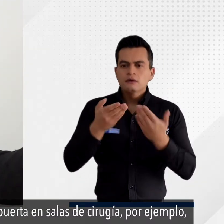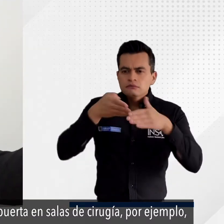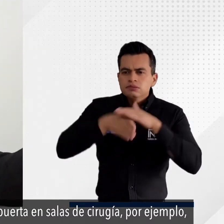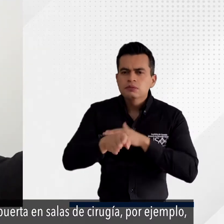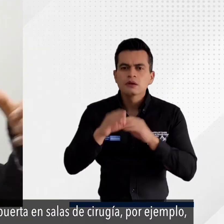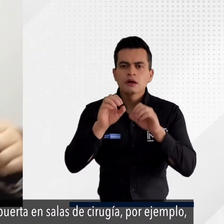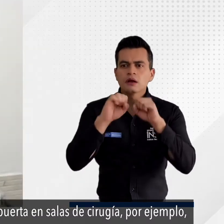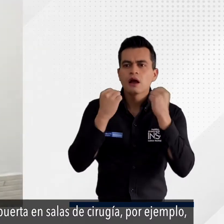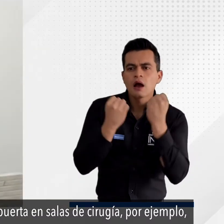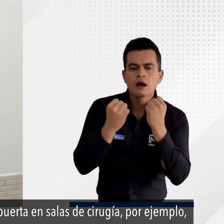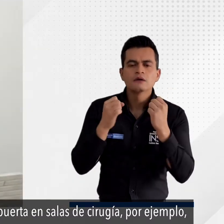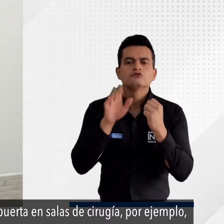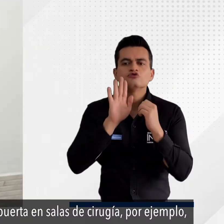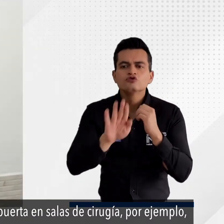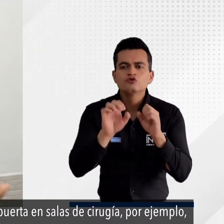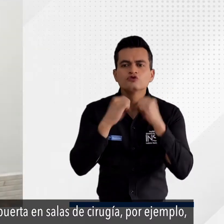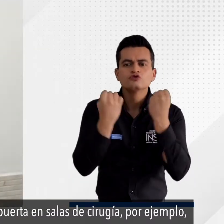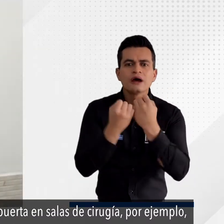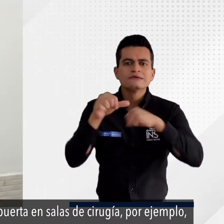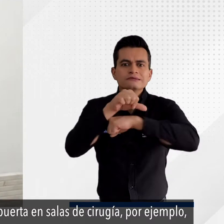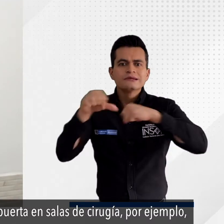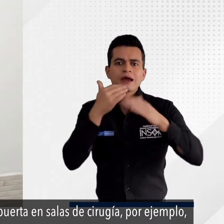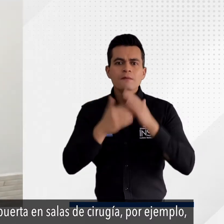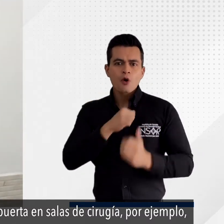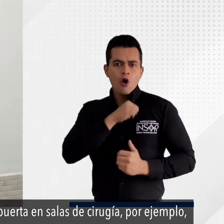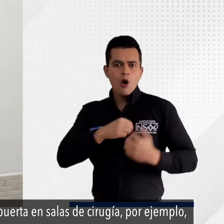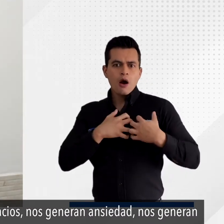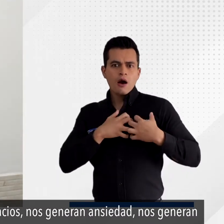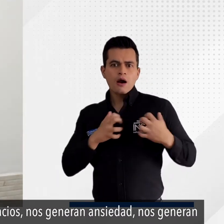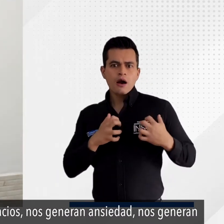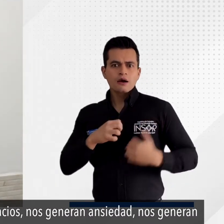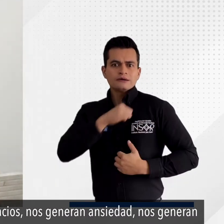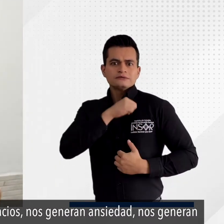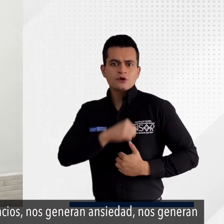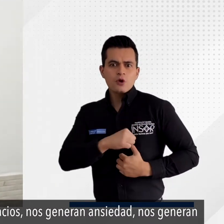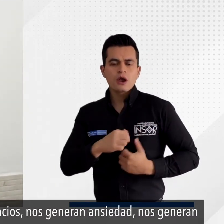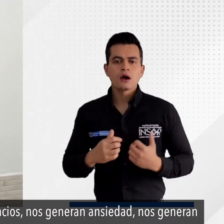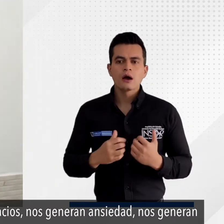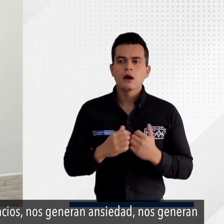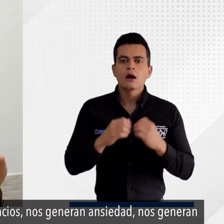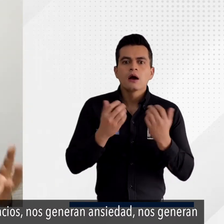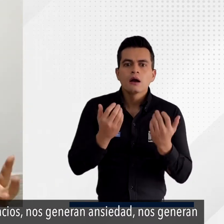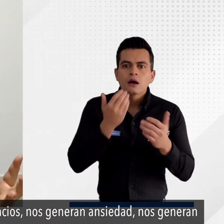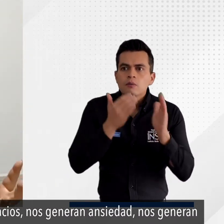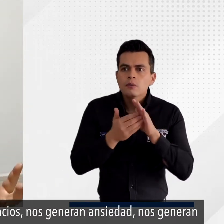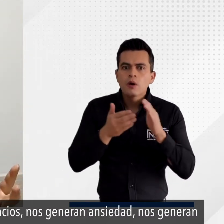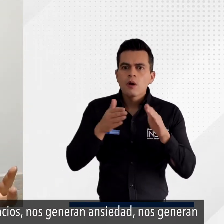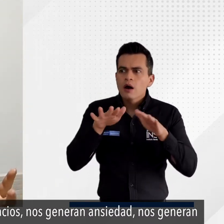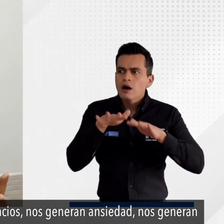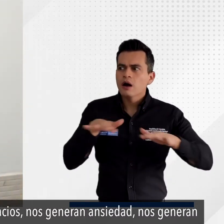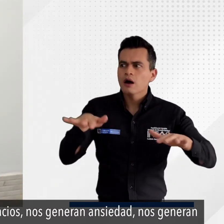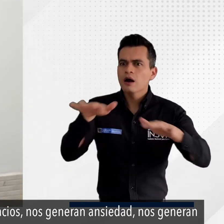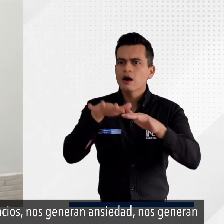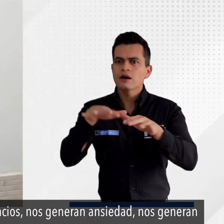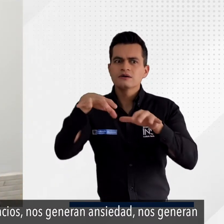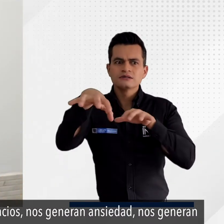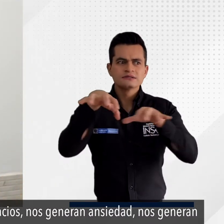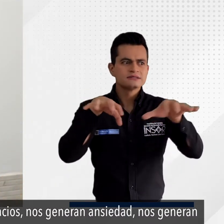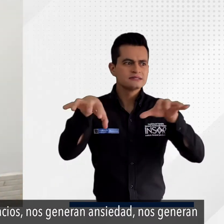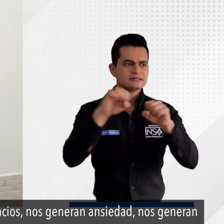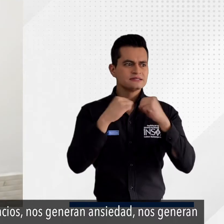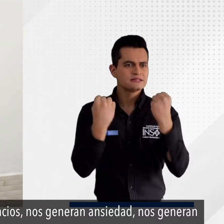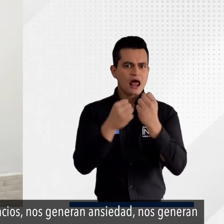de cirugía, por ejemplo, para una cirugía de corazón abierto. ¿Cuántos elementos que no conocemos en esos espacios nos